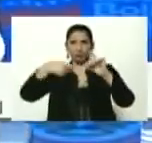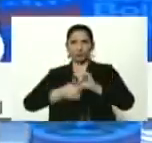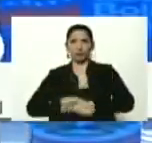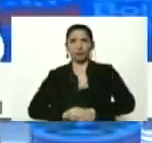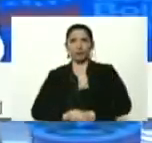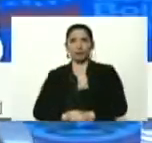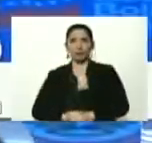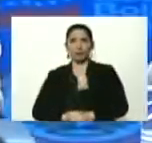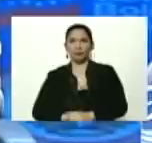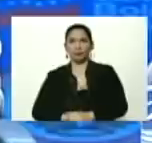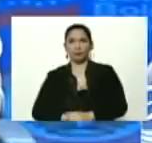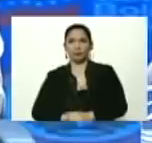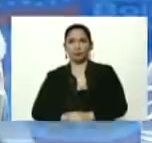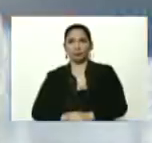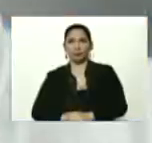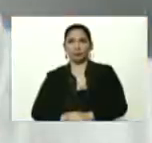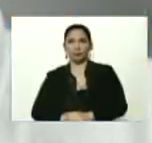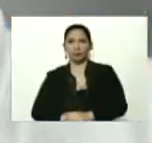favor.